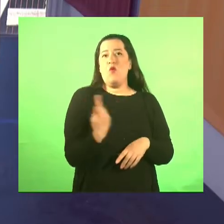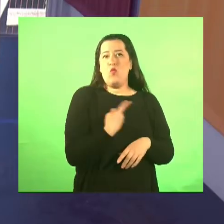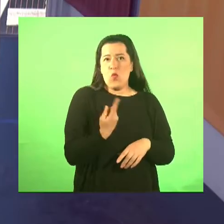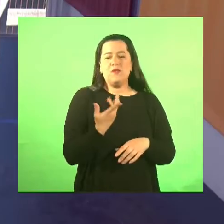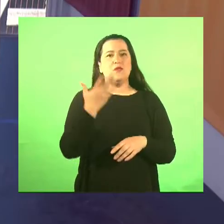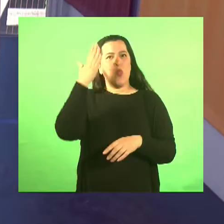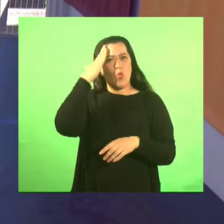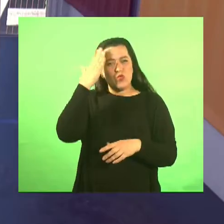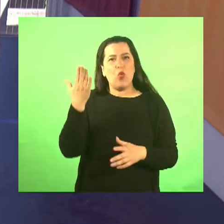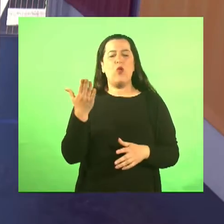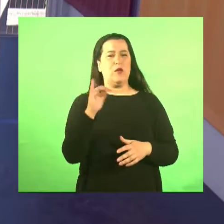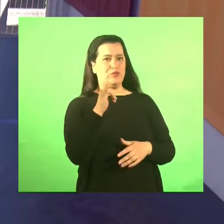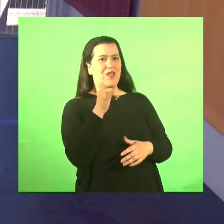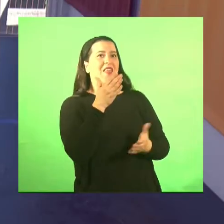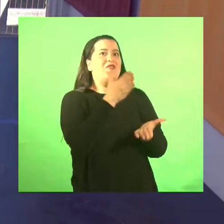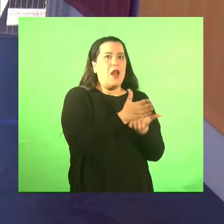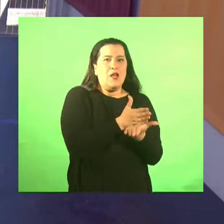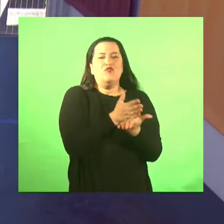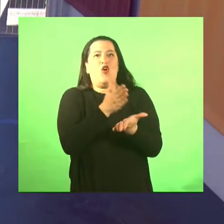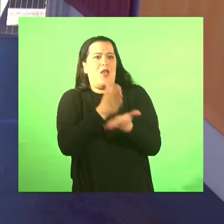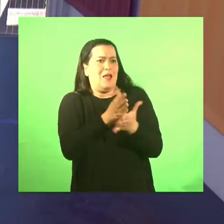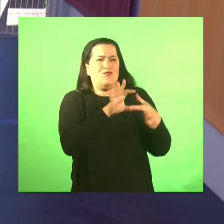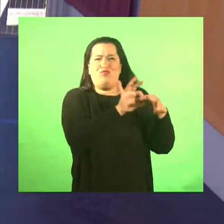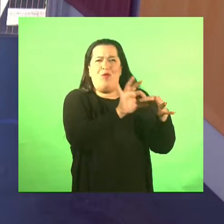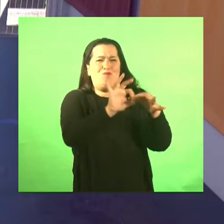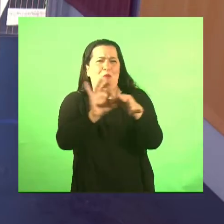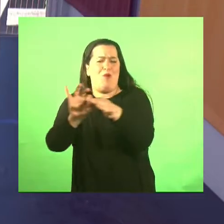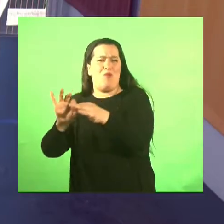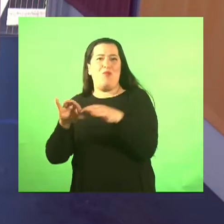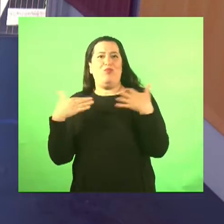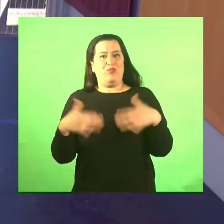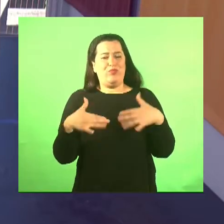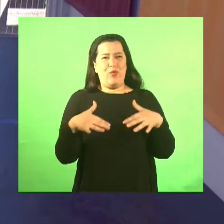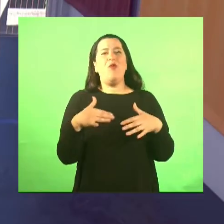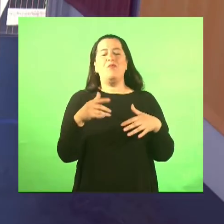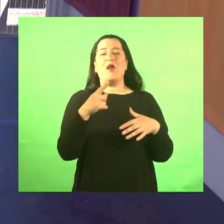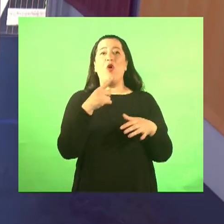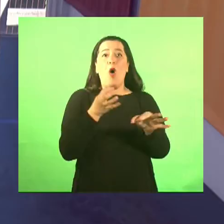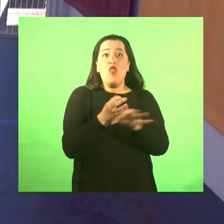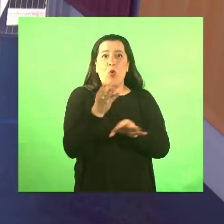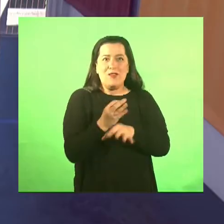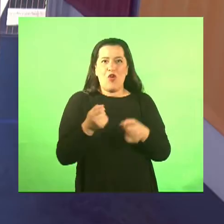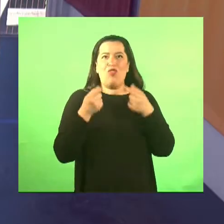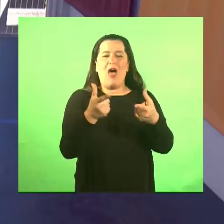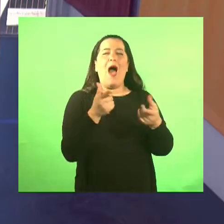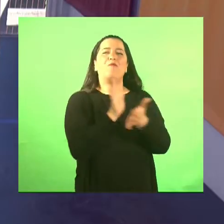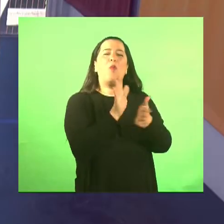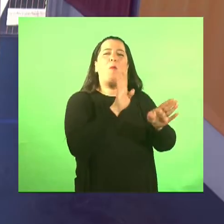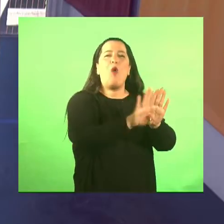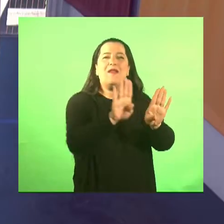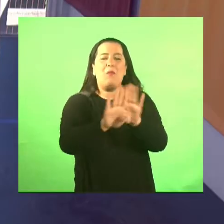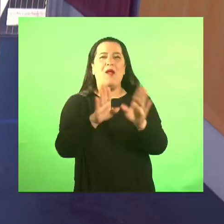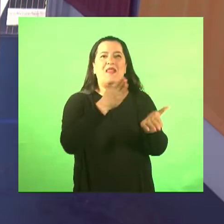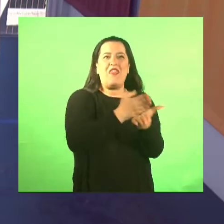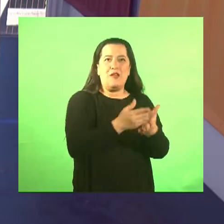En nuestra cultura y en el derecho de derechos. Exactamente, un derecho que, como dicen muchas veces, abre puerta a otros derechos. Así que